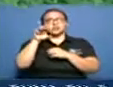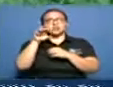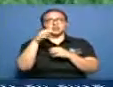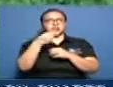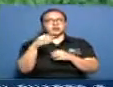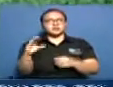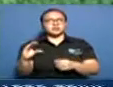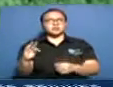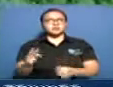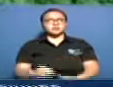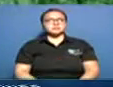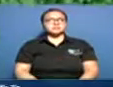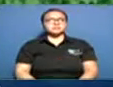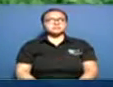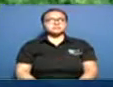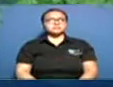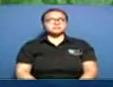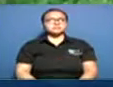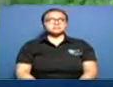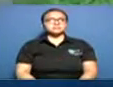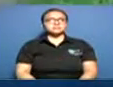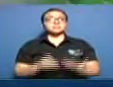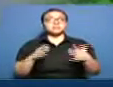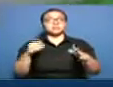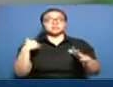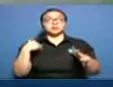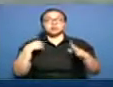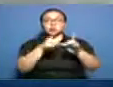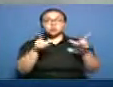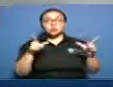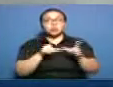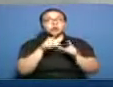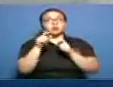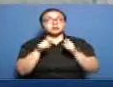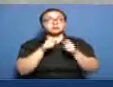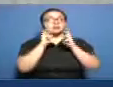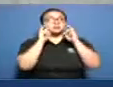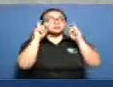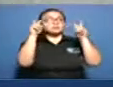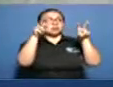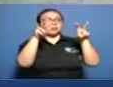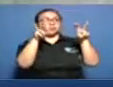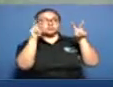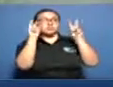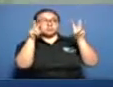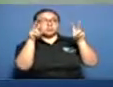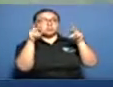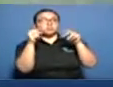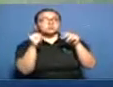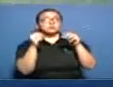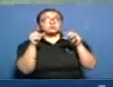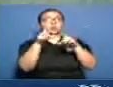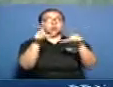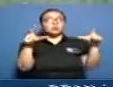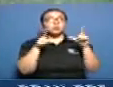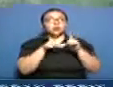uno de los grandes días de reforestación. Y ya tienen los lugares también establecidos. Vemos algunas imágenes de los lugares también en pantalla que han